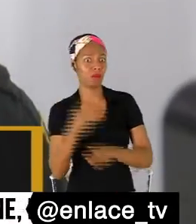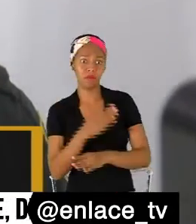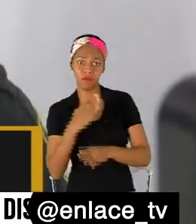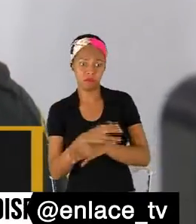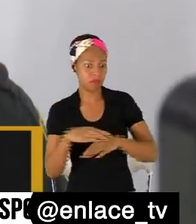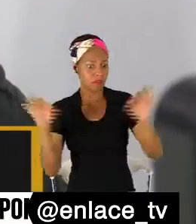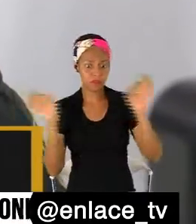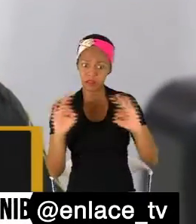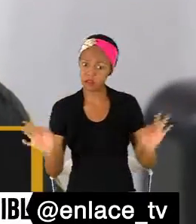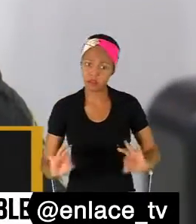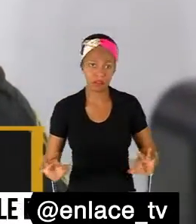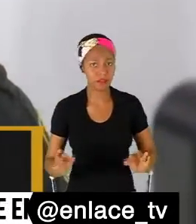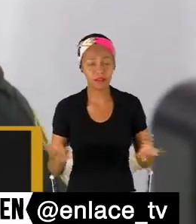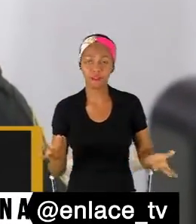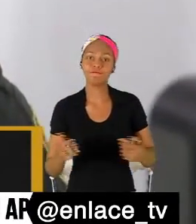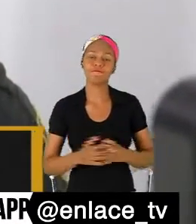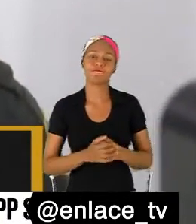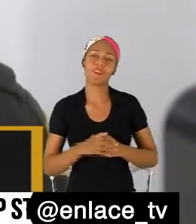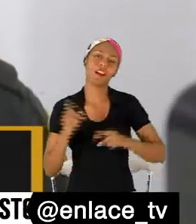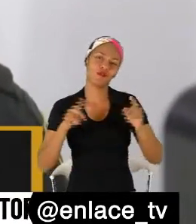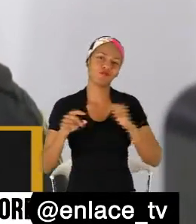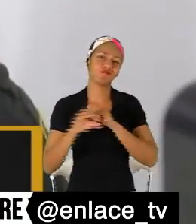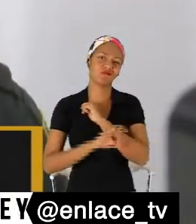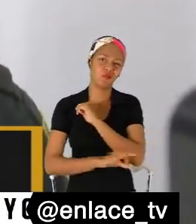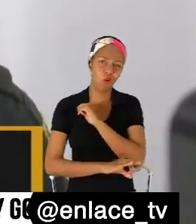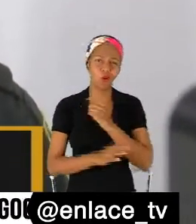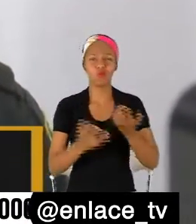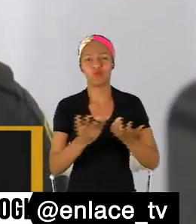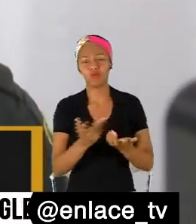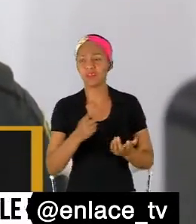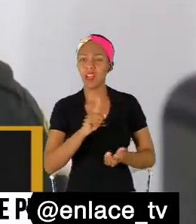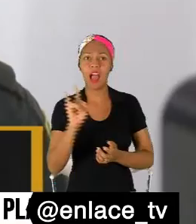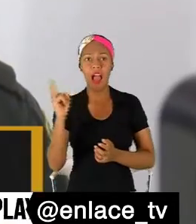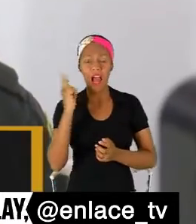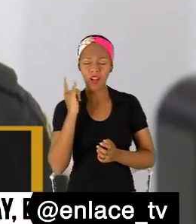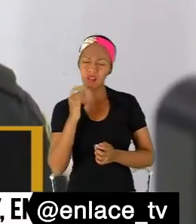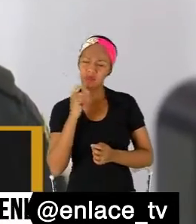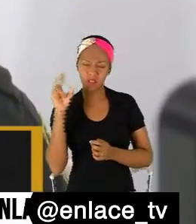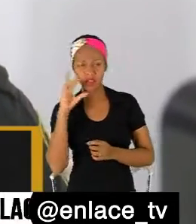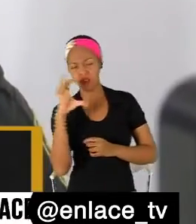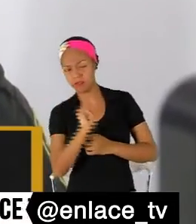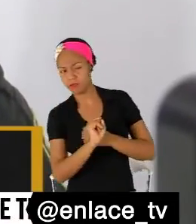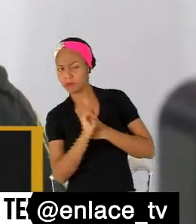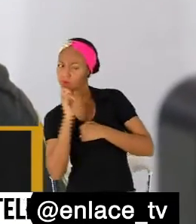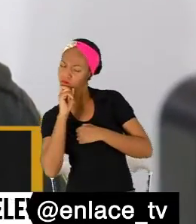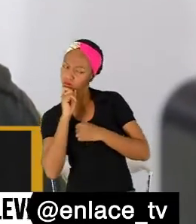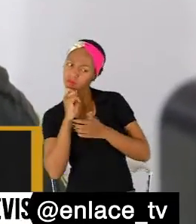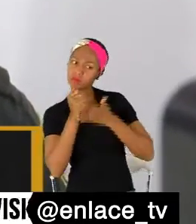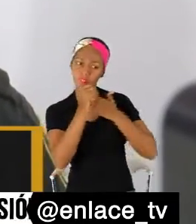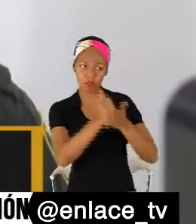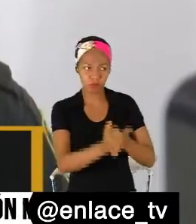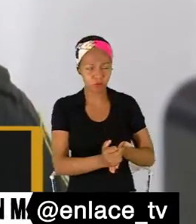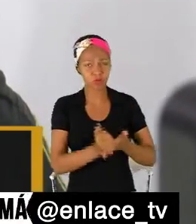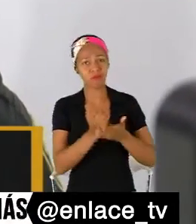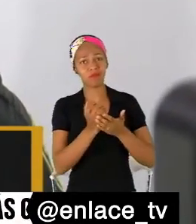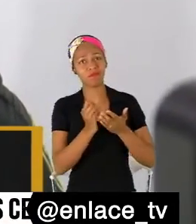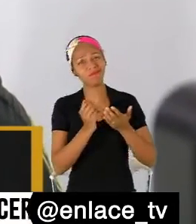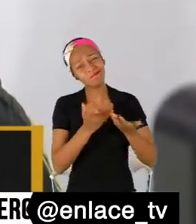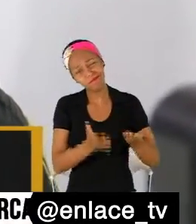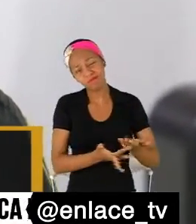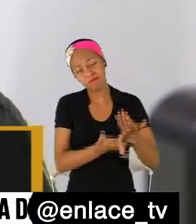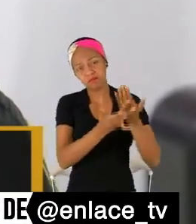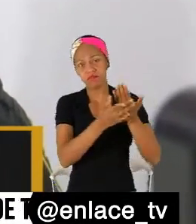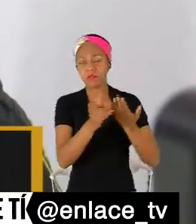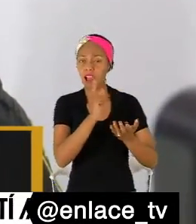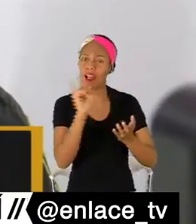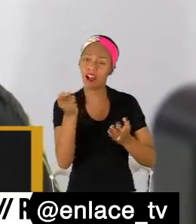con psicólogos, con psiquiatras, pues para evitar ese tipo de conductas y darles una resolución alternativa pues a estas situaciones que se les